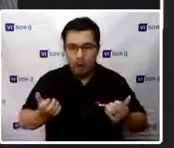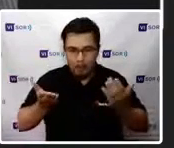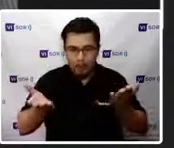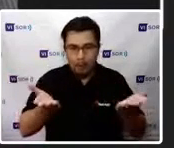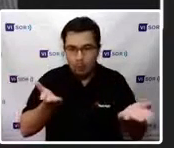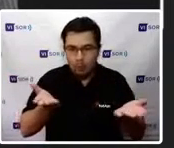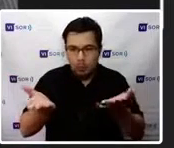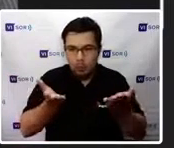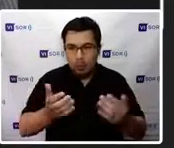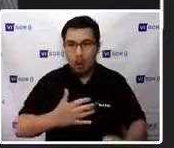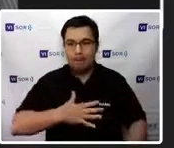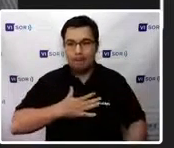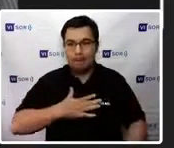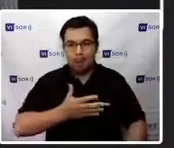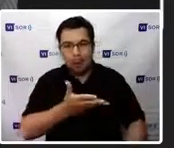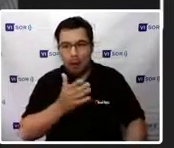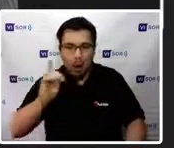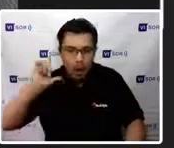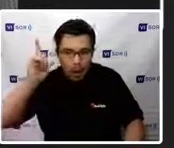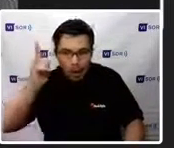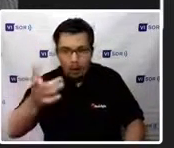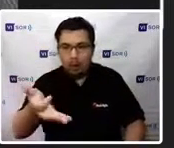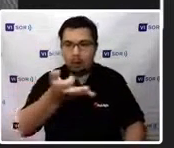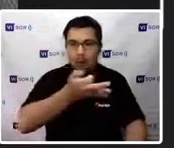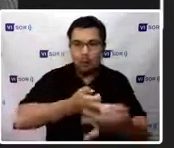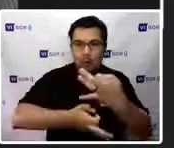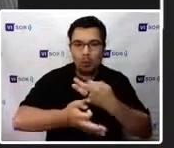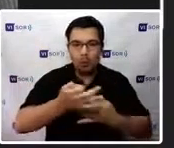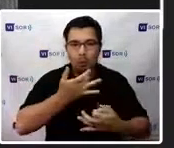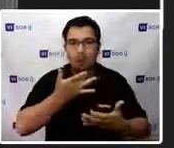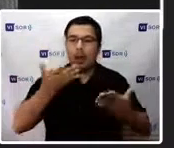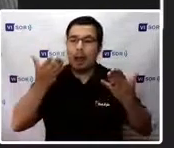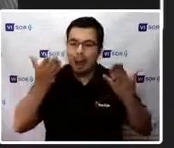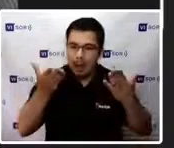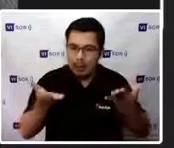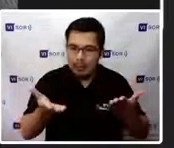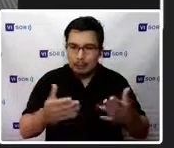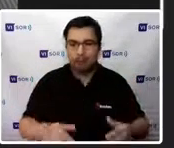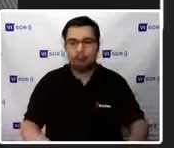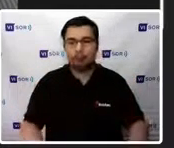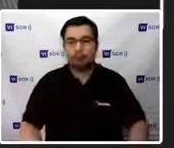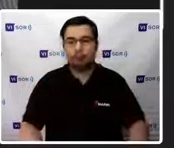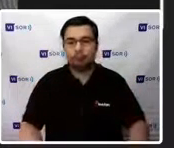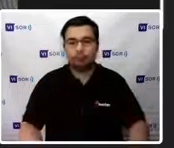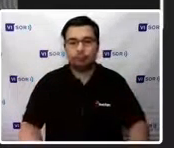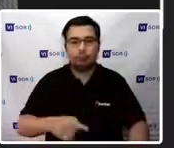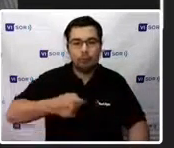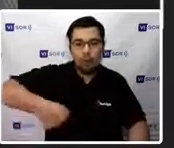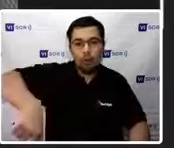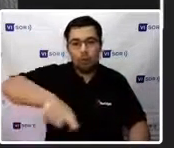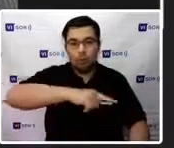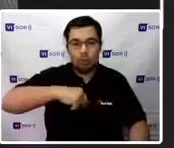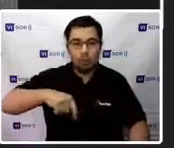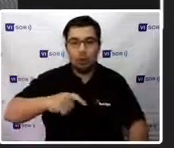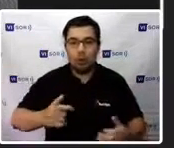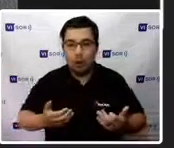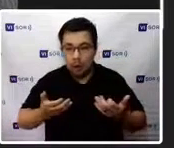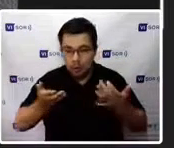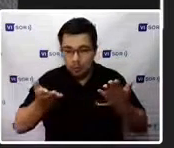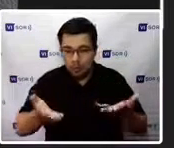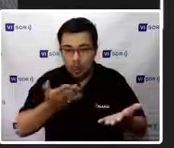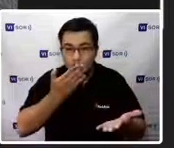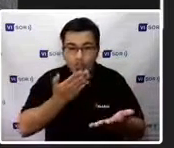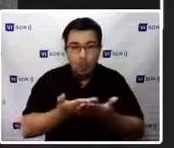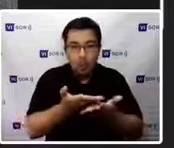cierto?, de que lo digas, porque es así. Ya nosotros, como les digo, les vamos a entregar, cuando salgan de Duoc, se van a